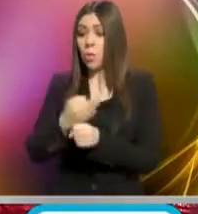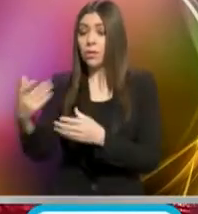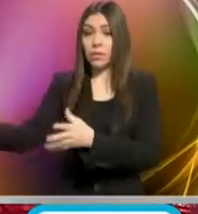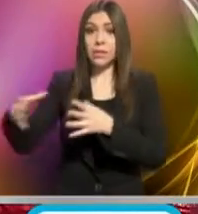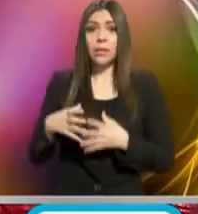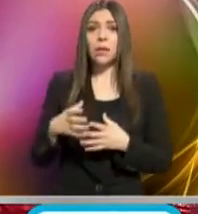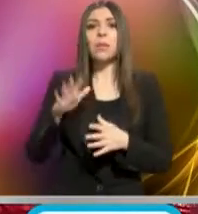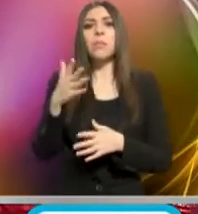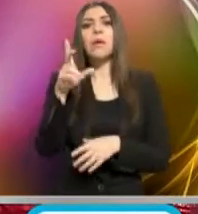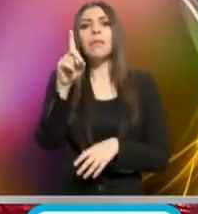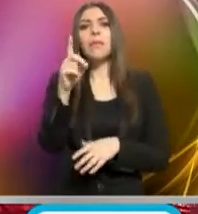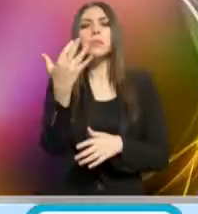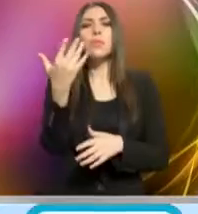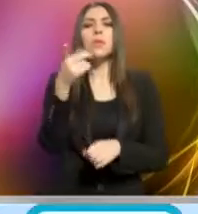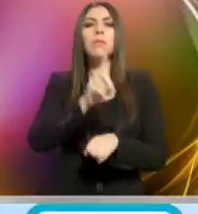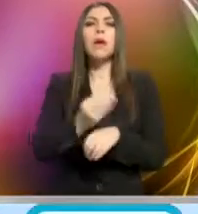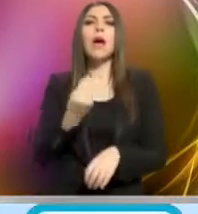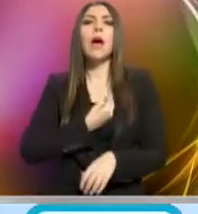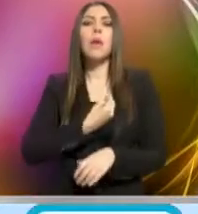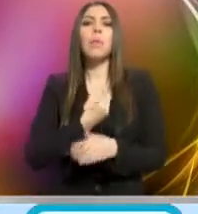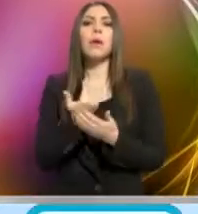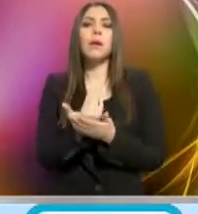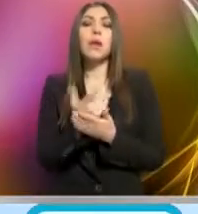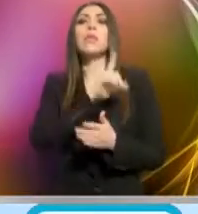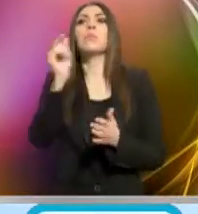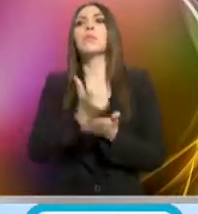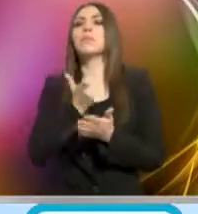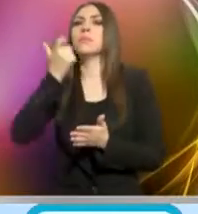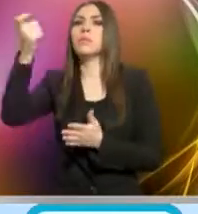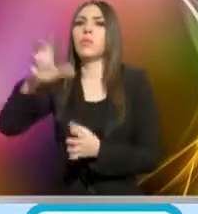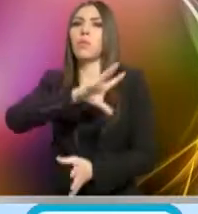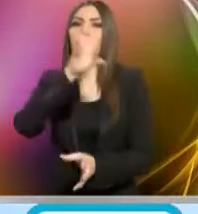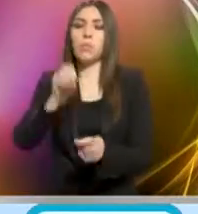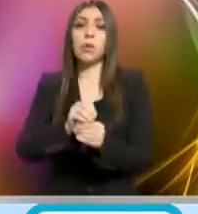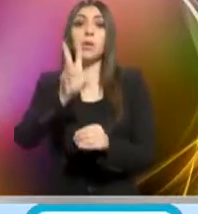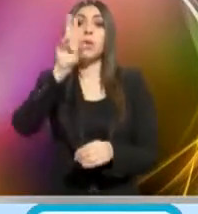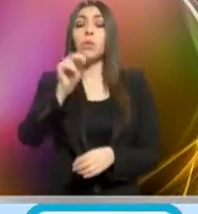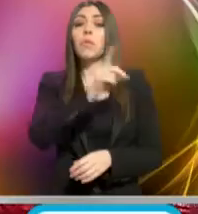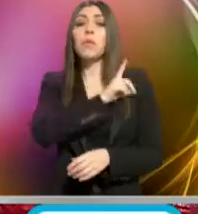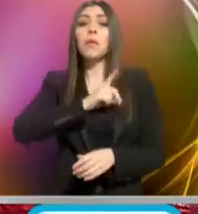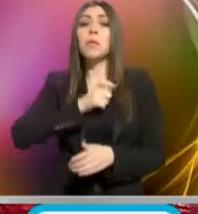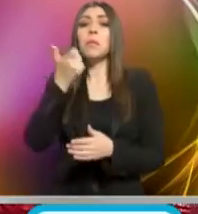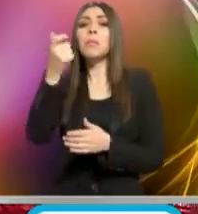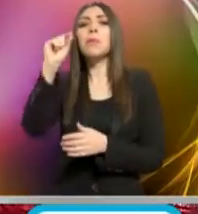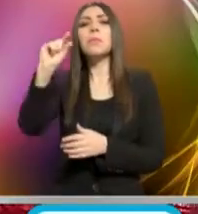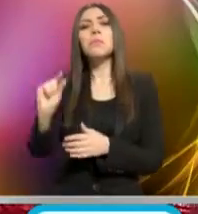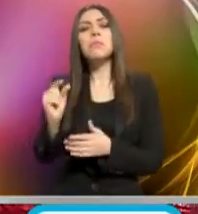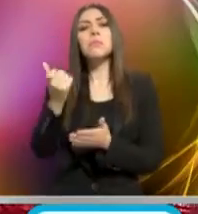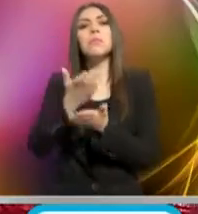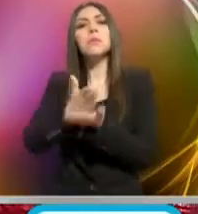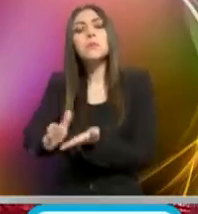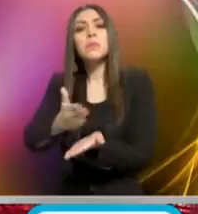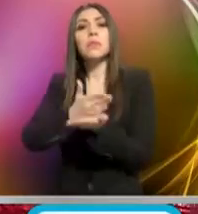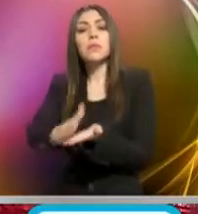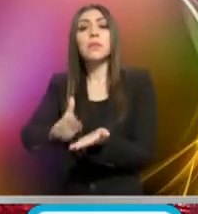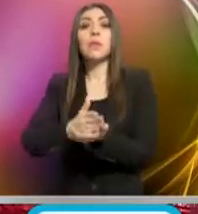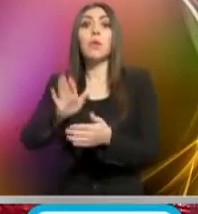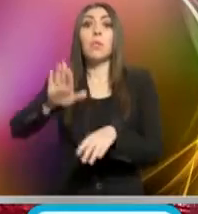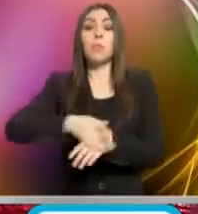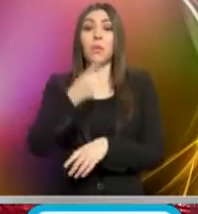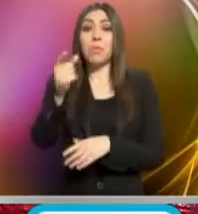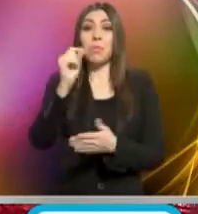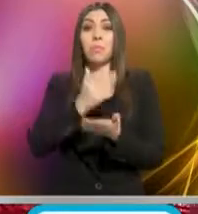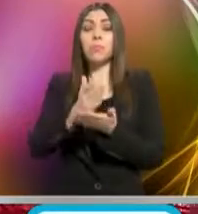irte, por ejemplo, a estar pagando porque pagos mínimos, porque vas a acabar pagando lo que compraste 3 veces o 2 veces, ¿no?